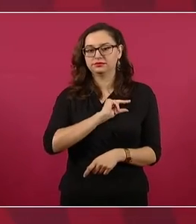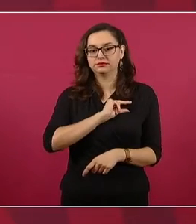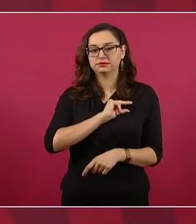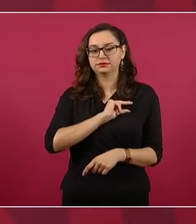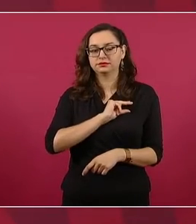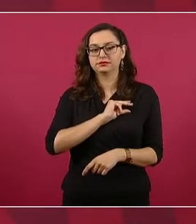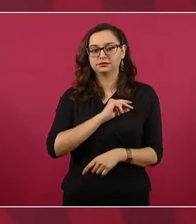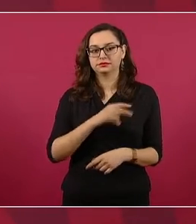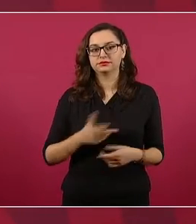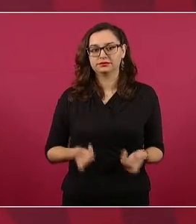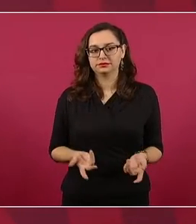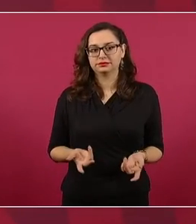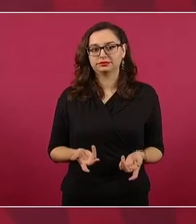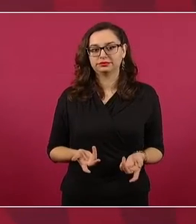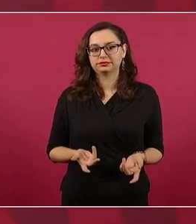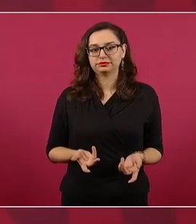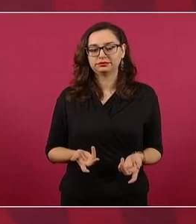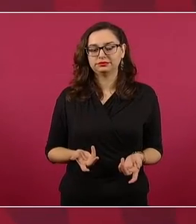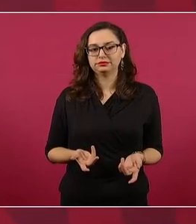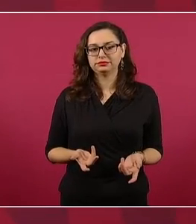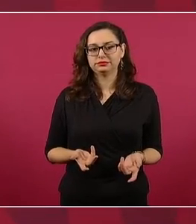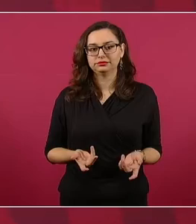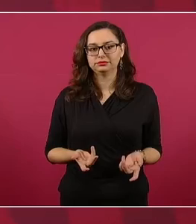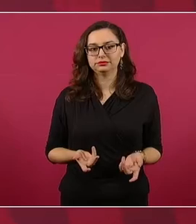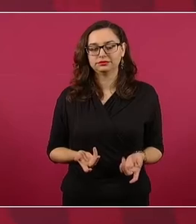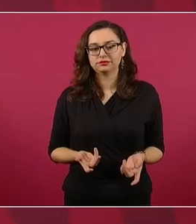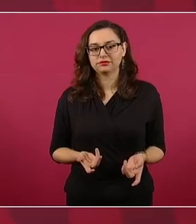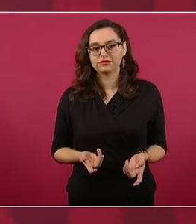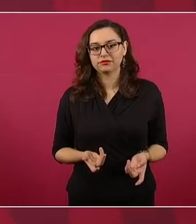en donde lo desee.